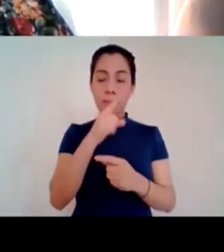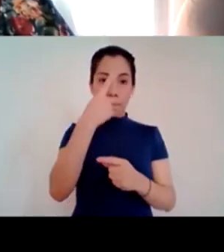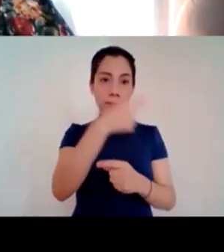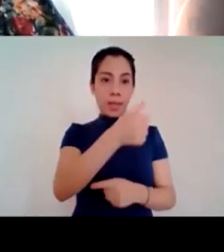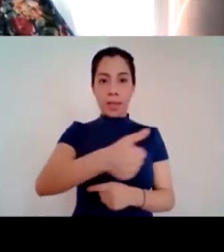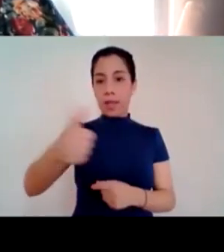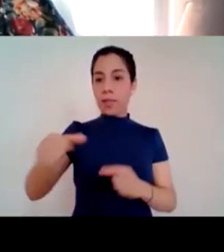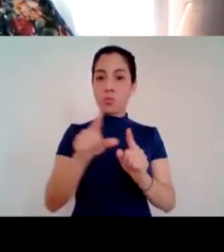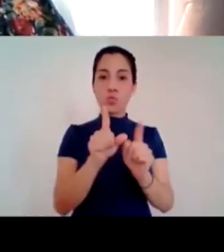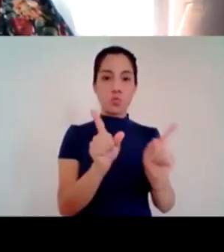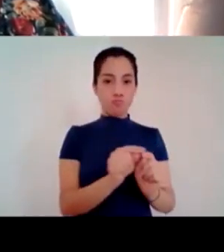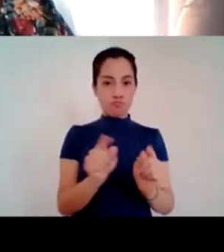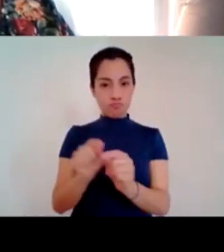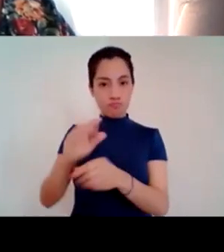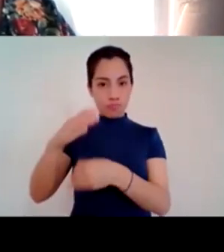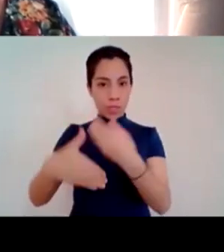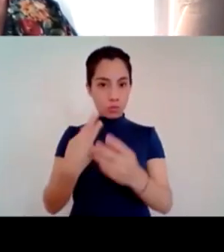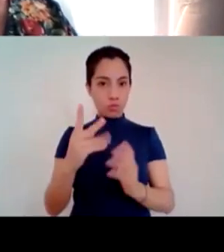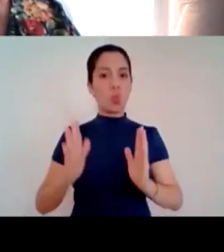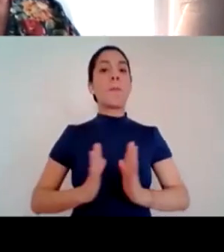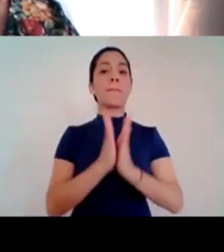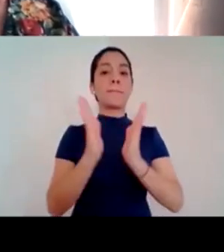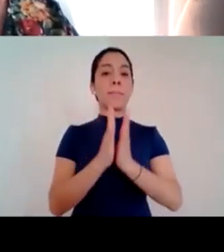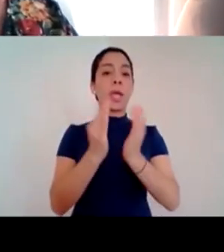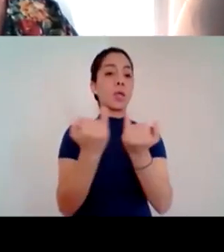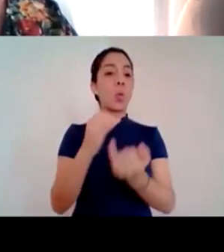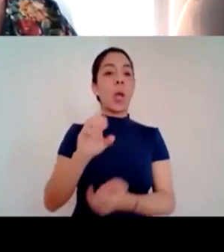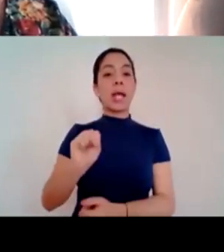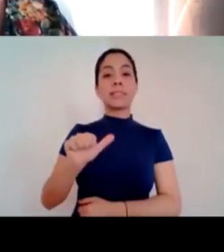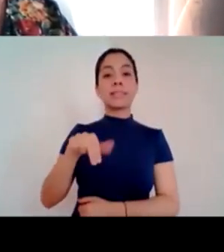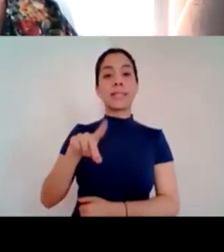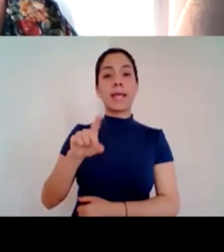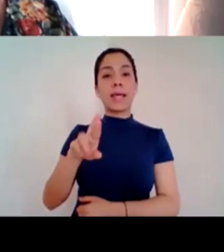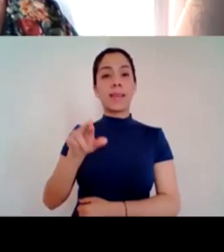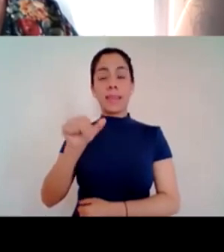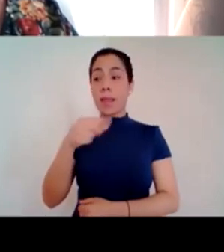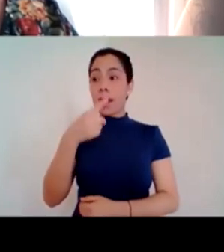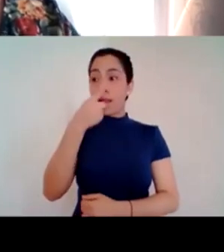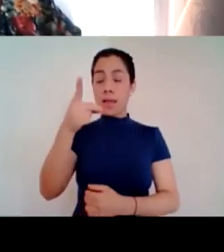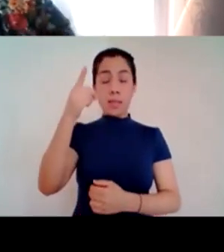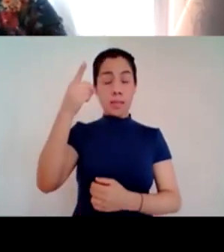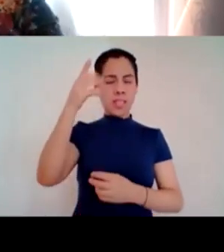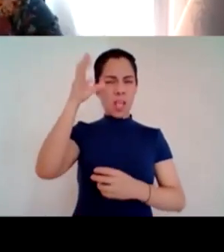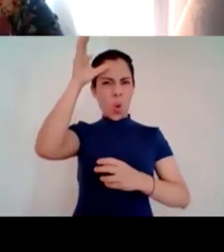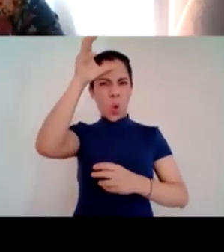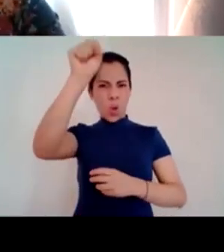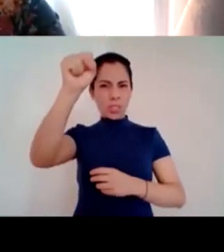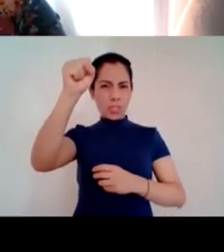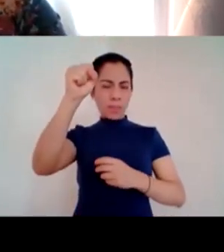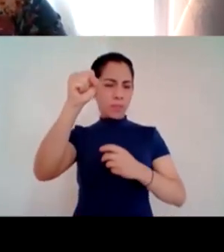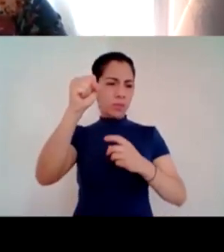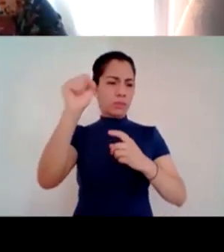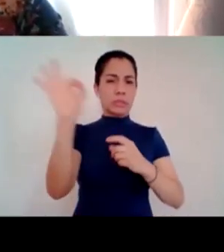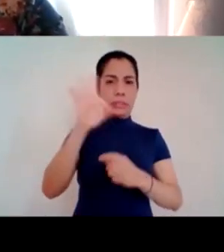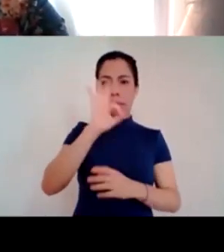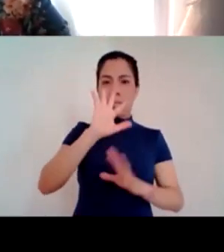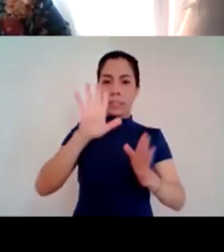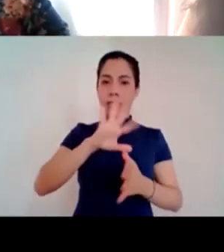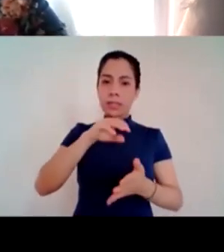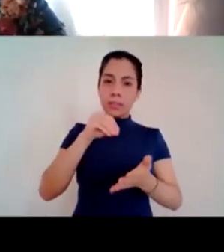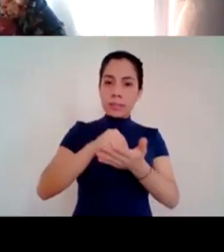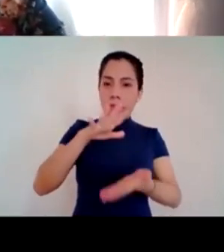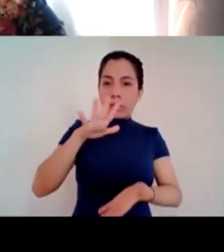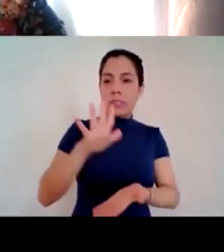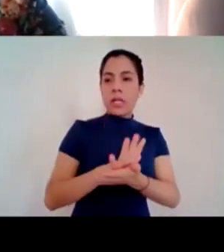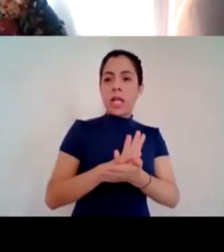ayudar con esto así como decía Sandra al principio de estos conceptos arraigados que hay de cómo es la